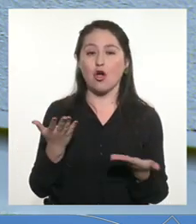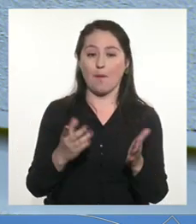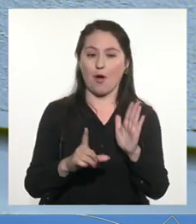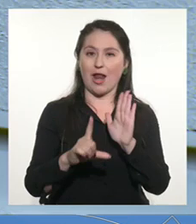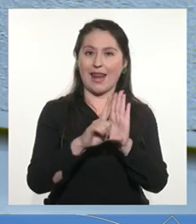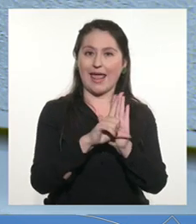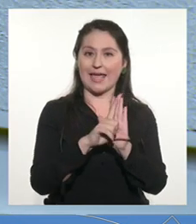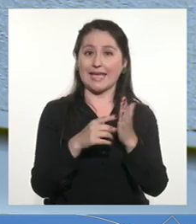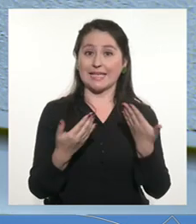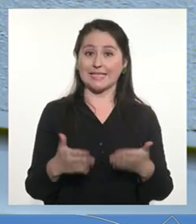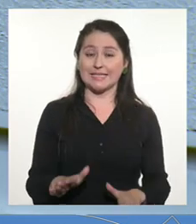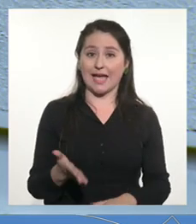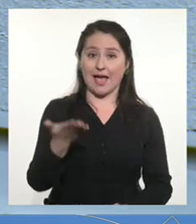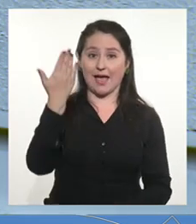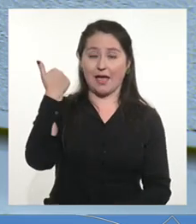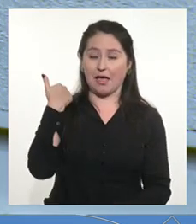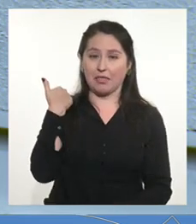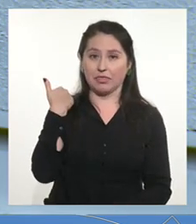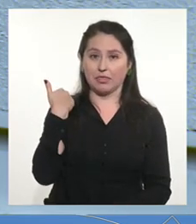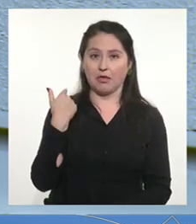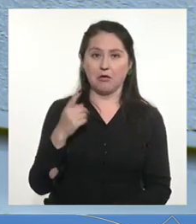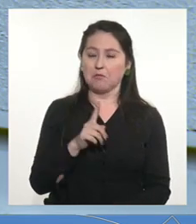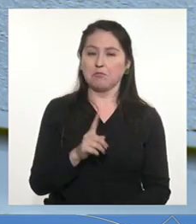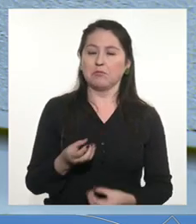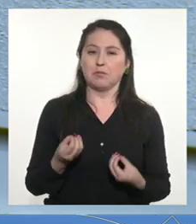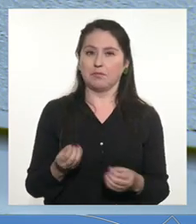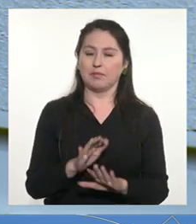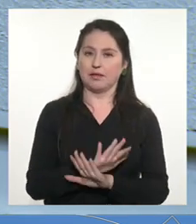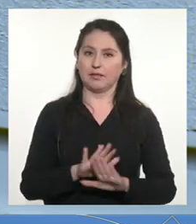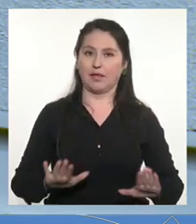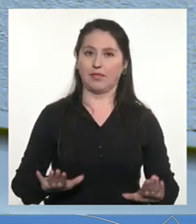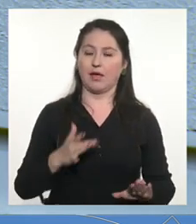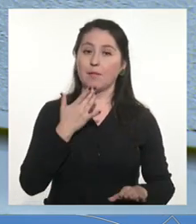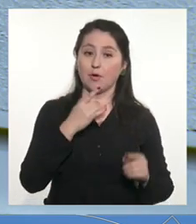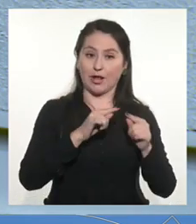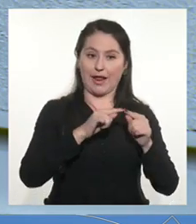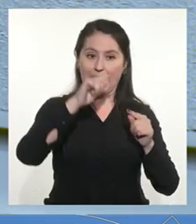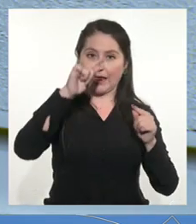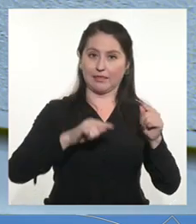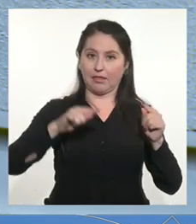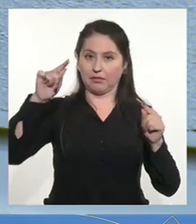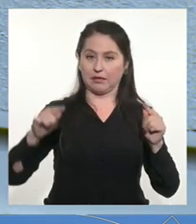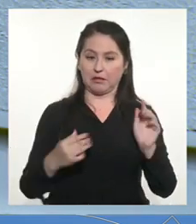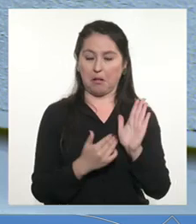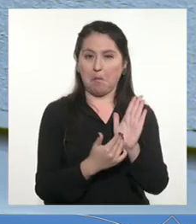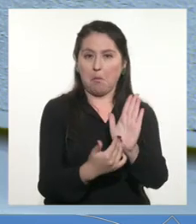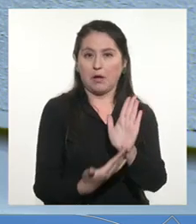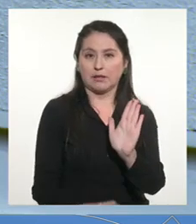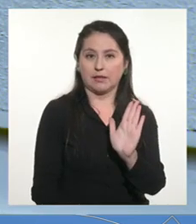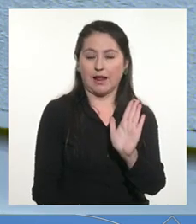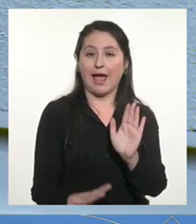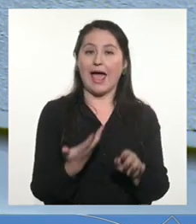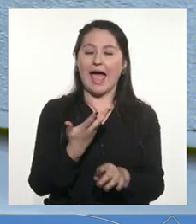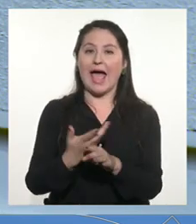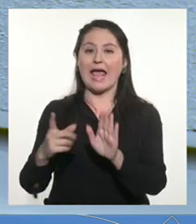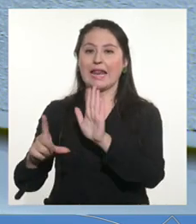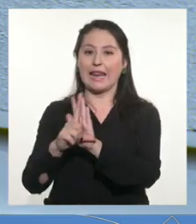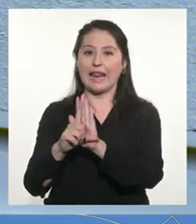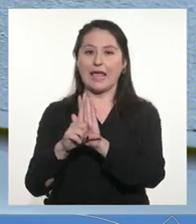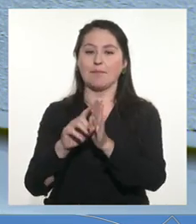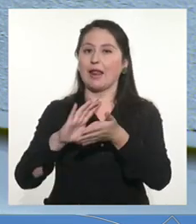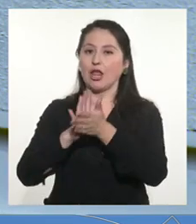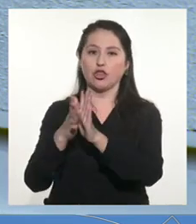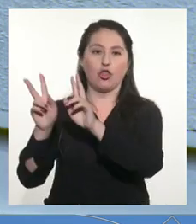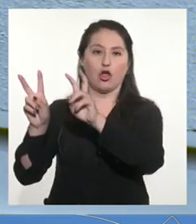dictadas no han surtido los efectos y por qué porque la estadística así lo demuestran tenemos leyes para todos pero vamos viendo en el